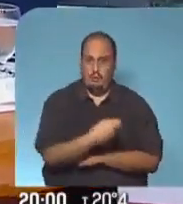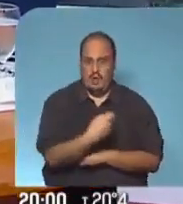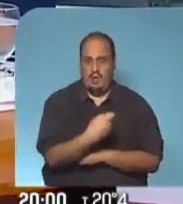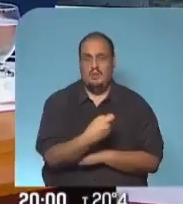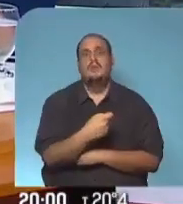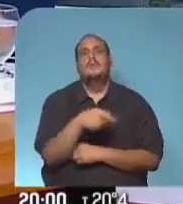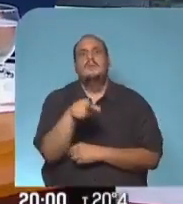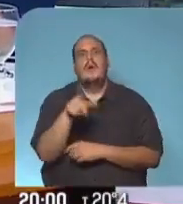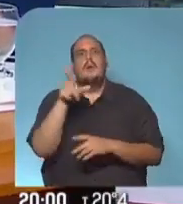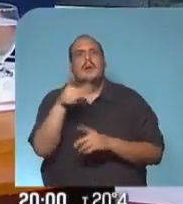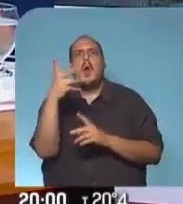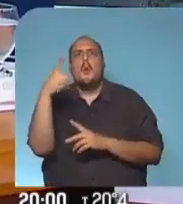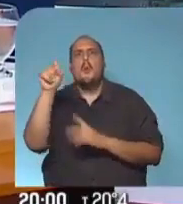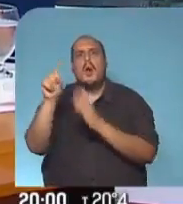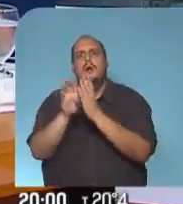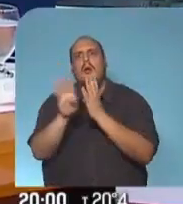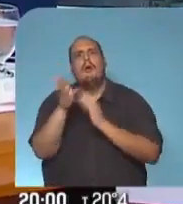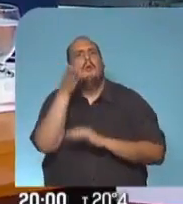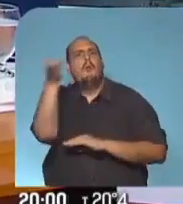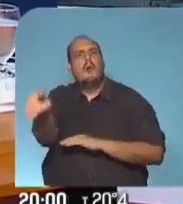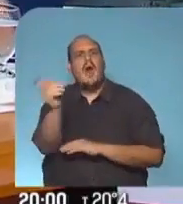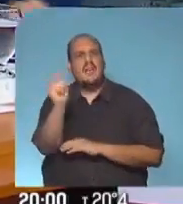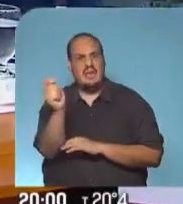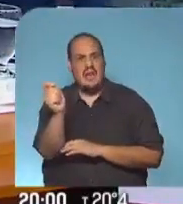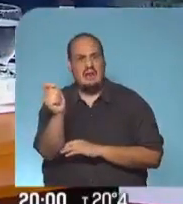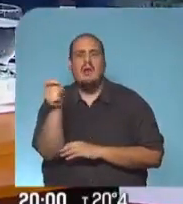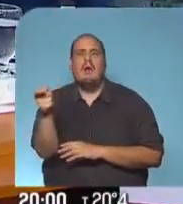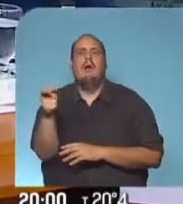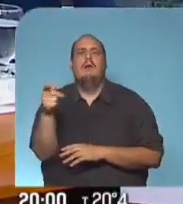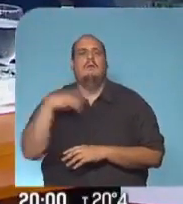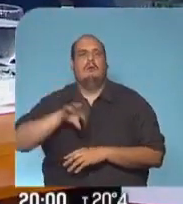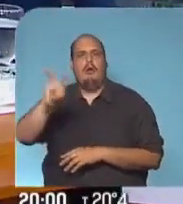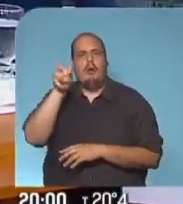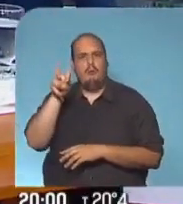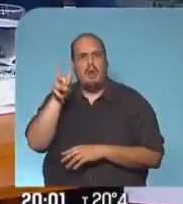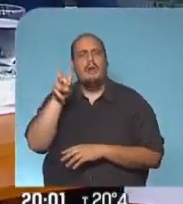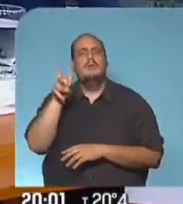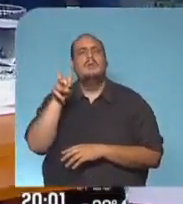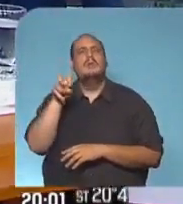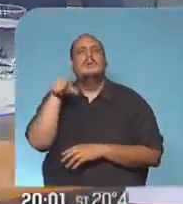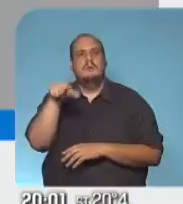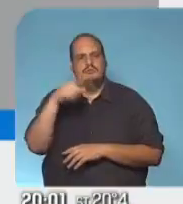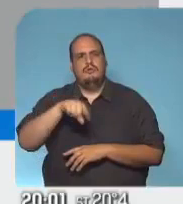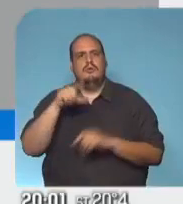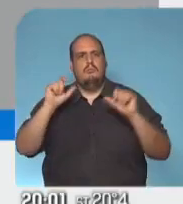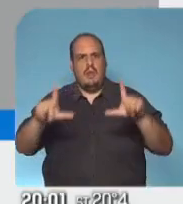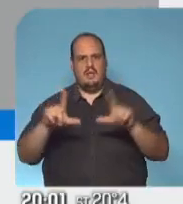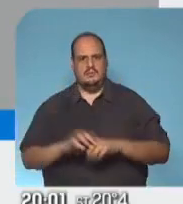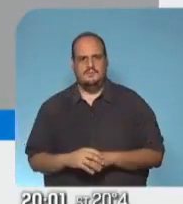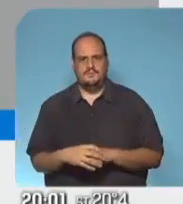quiénes tienen que acercarse en los próximos días a los bancos a cobrar sus haberes. Comenzamos a registrarlo en nuestras placas.